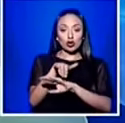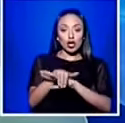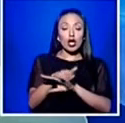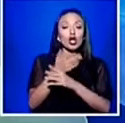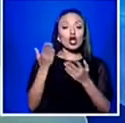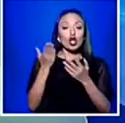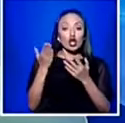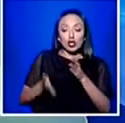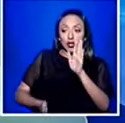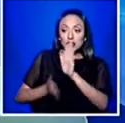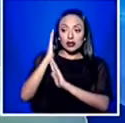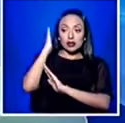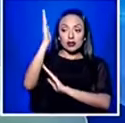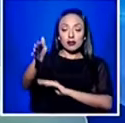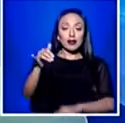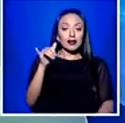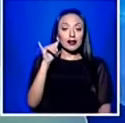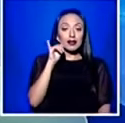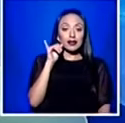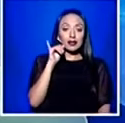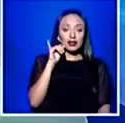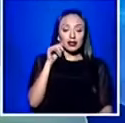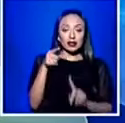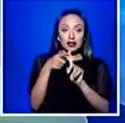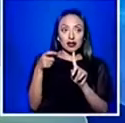Rumiñahui, precisamente en el carril de